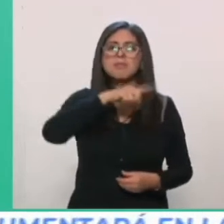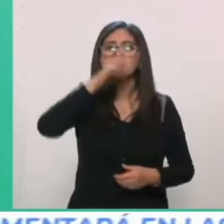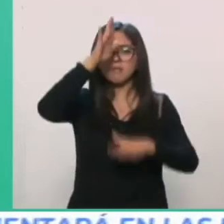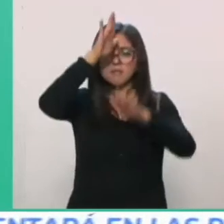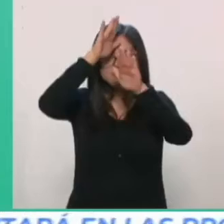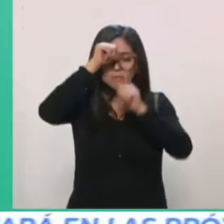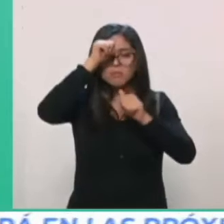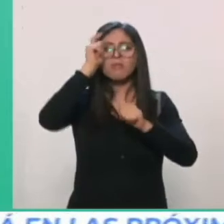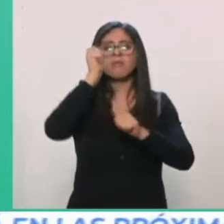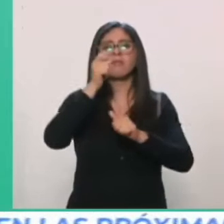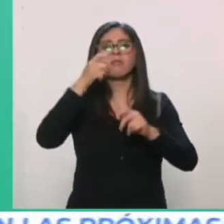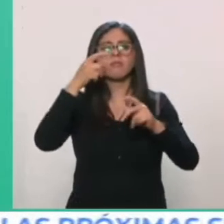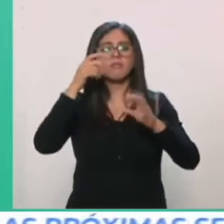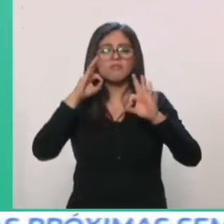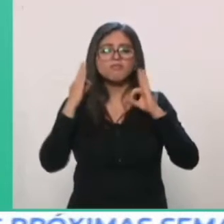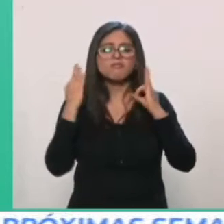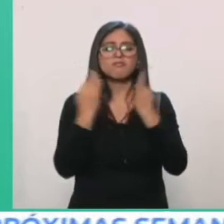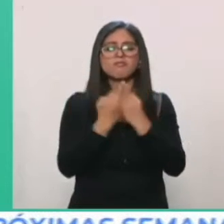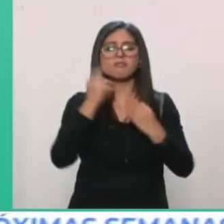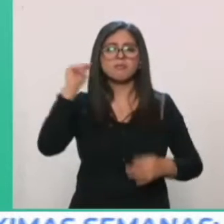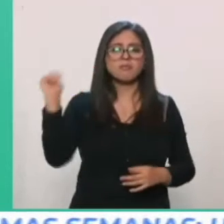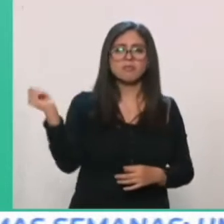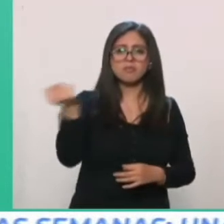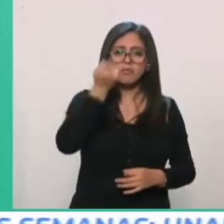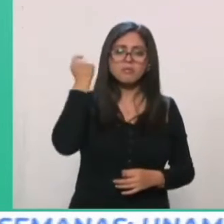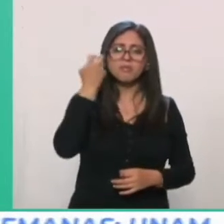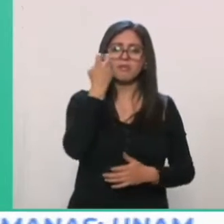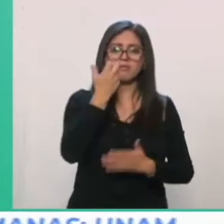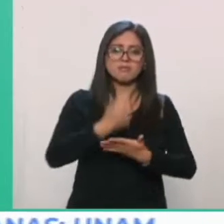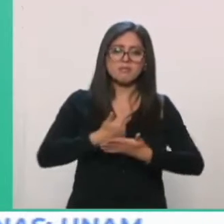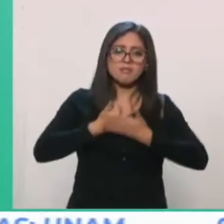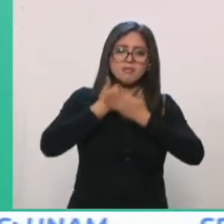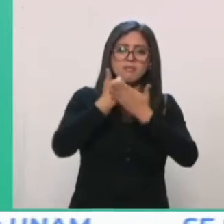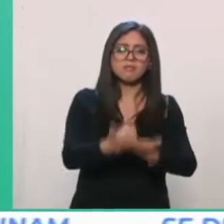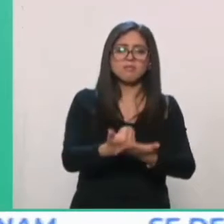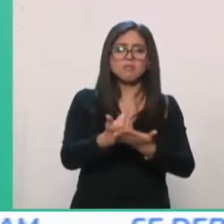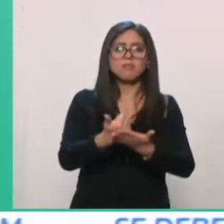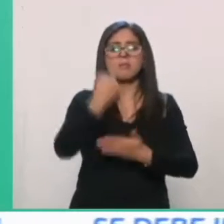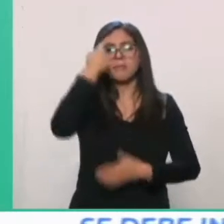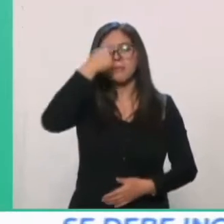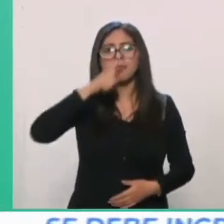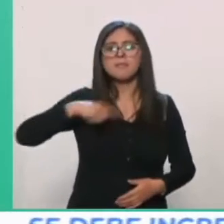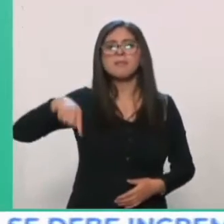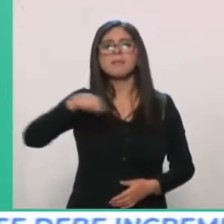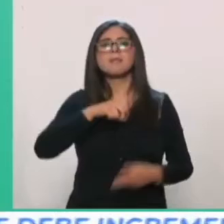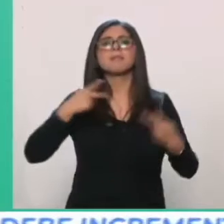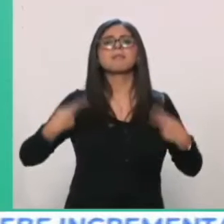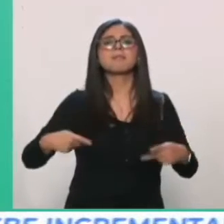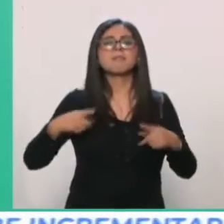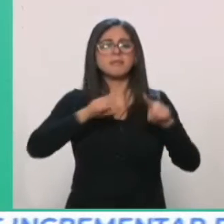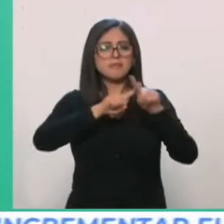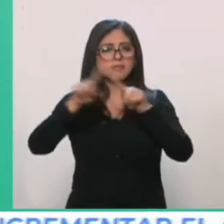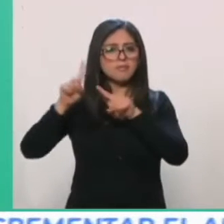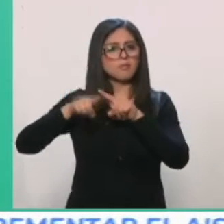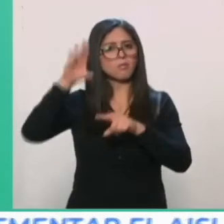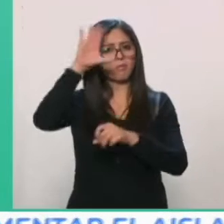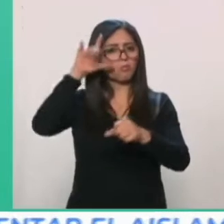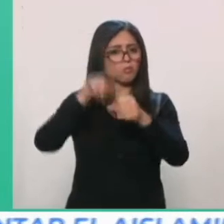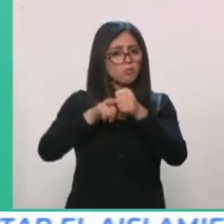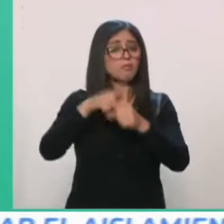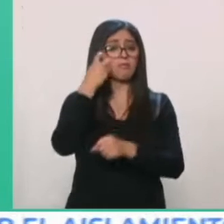este puente tecnológico que fortalecerá esa presencia de nuestras culturas y